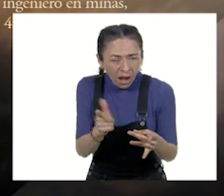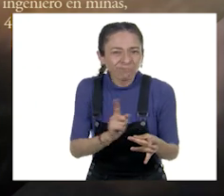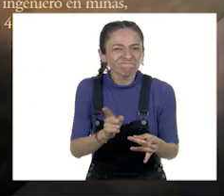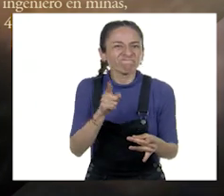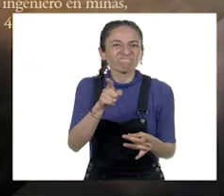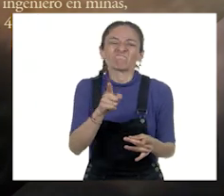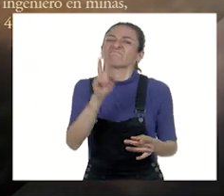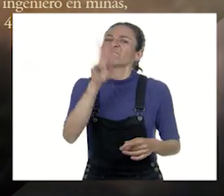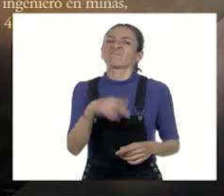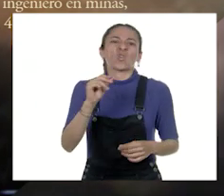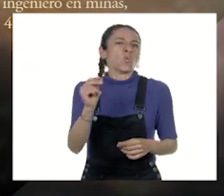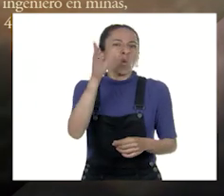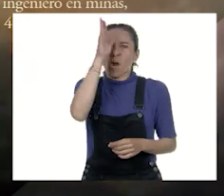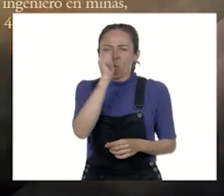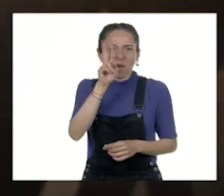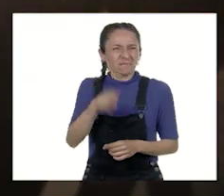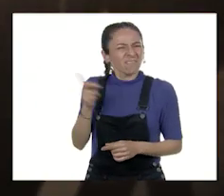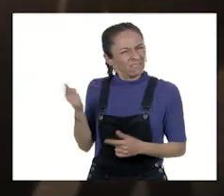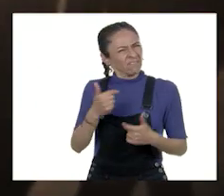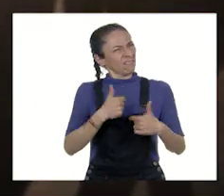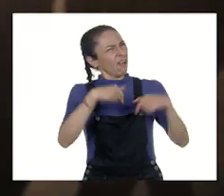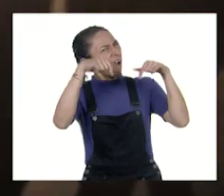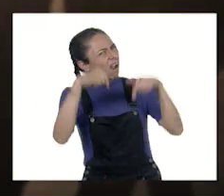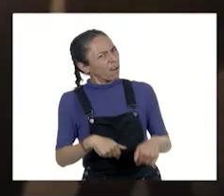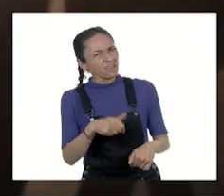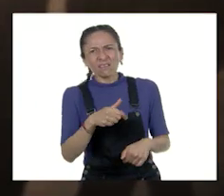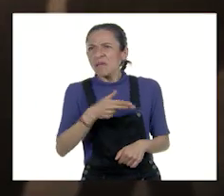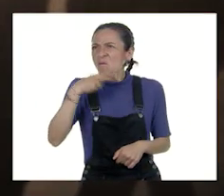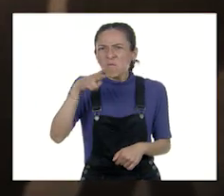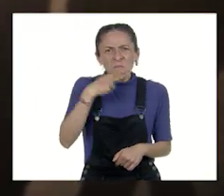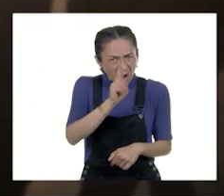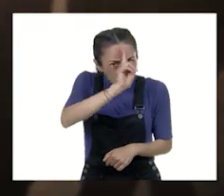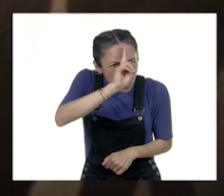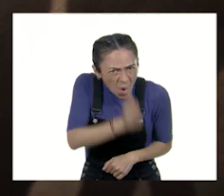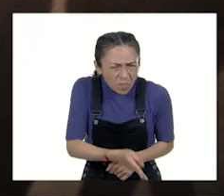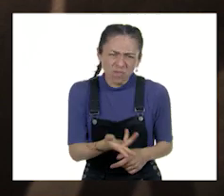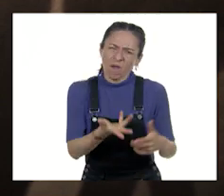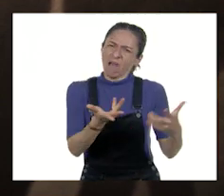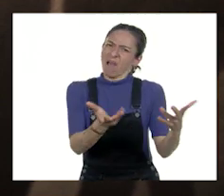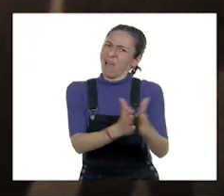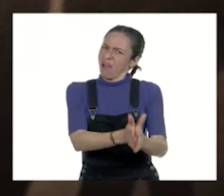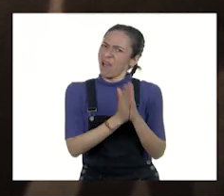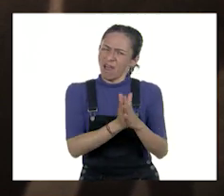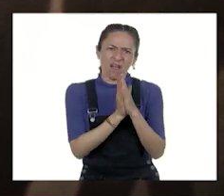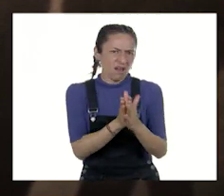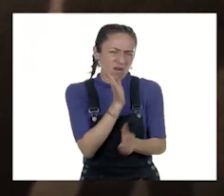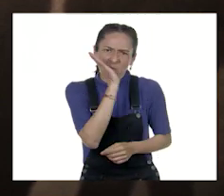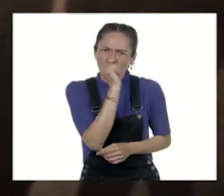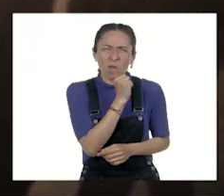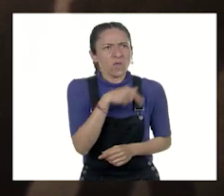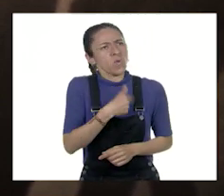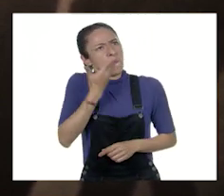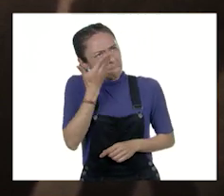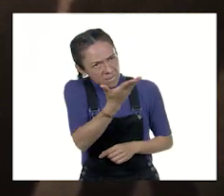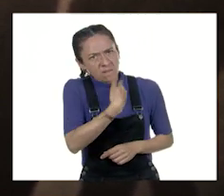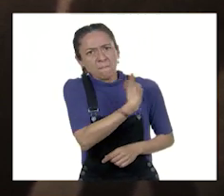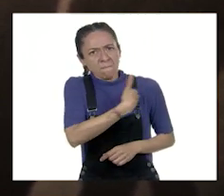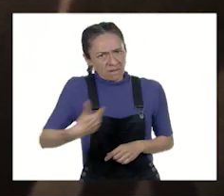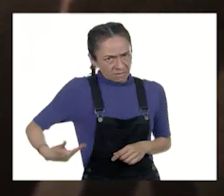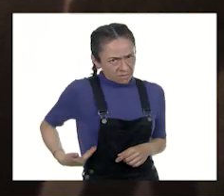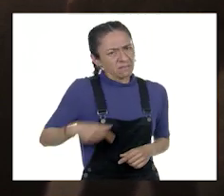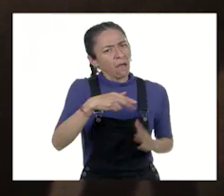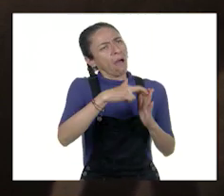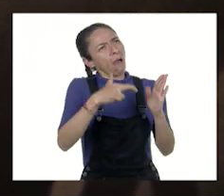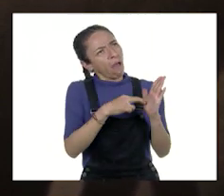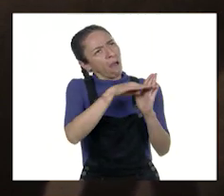verdadera infamia que nos tengan aquí sin fumar. Ruego al señor presidente que no se apegue tanto al reglamento, porque nos podremos estar 3 o